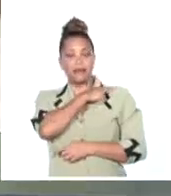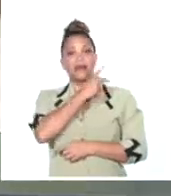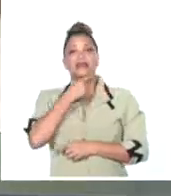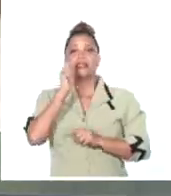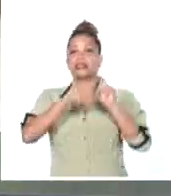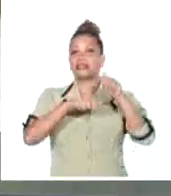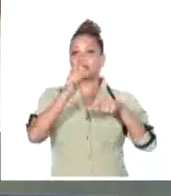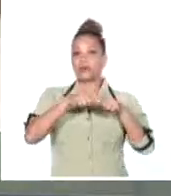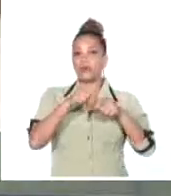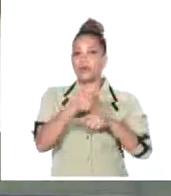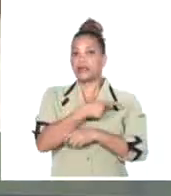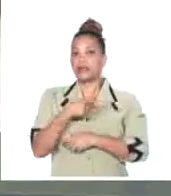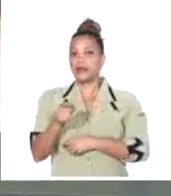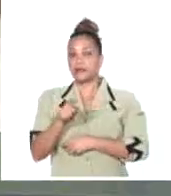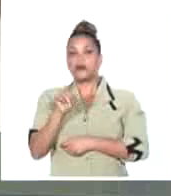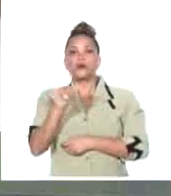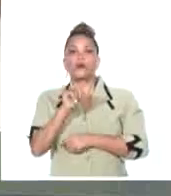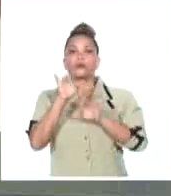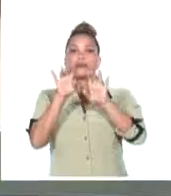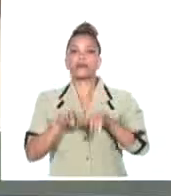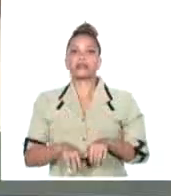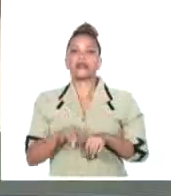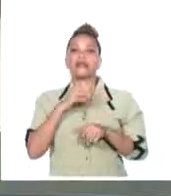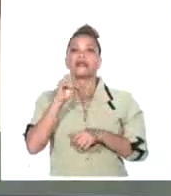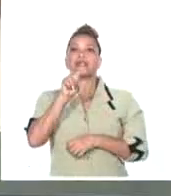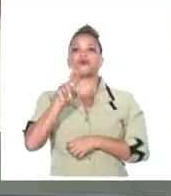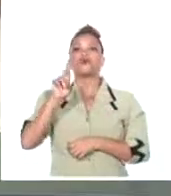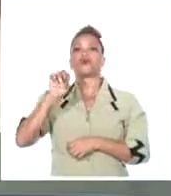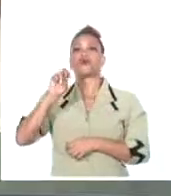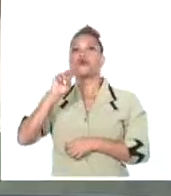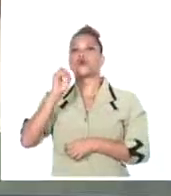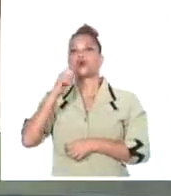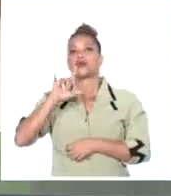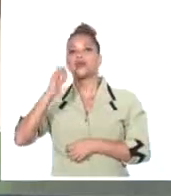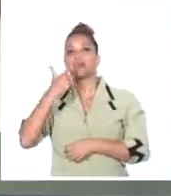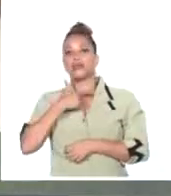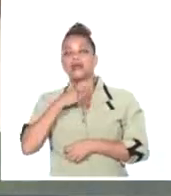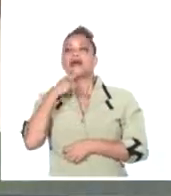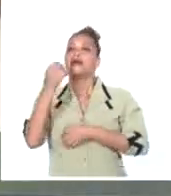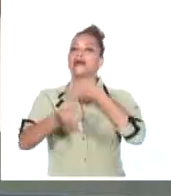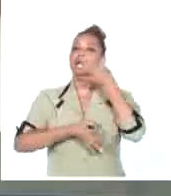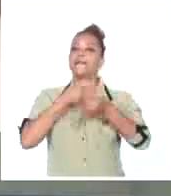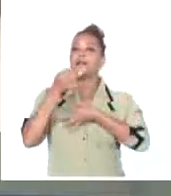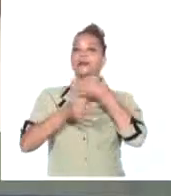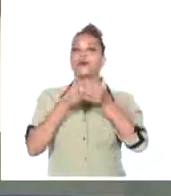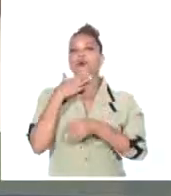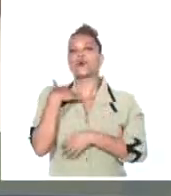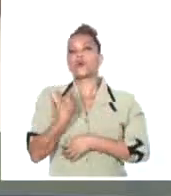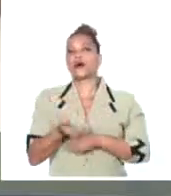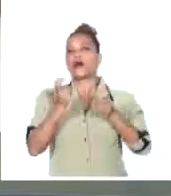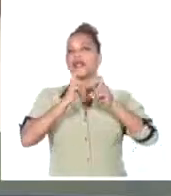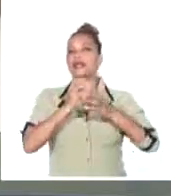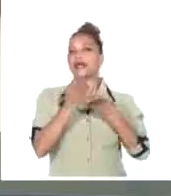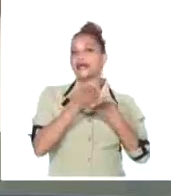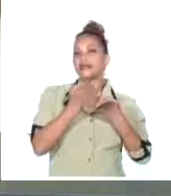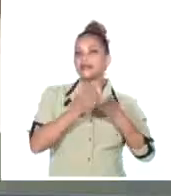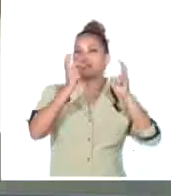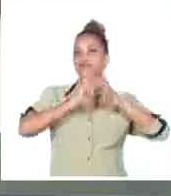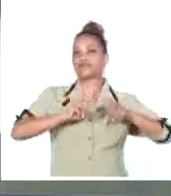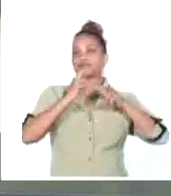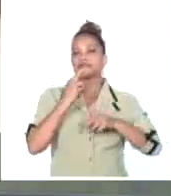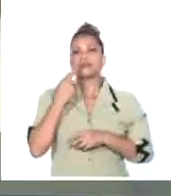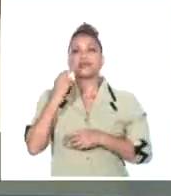Mínimo Acceso y secretaria de la Sociedad Cubana de Urología, explicó a nuestro noticiero cuáles fueron los estudios que alcanzaron reconocimientos en